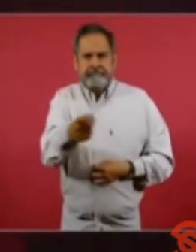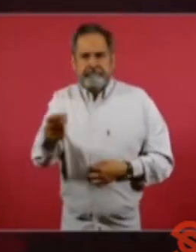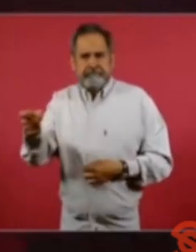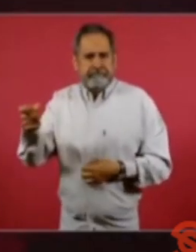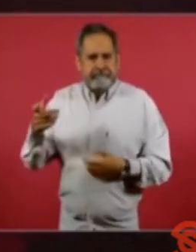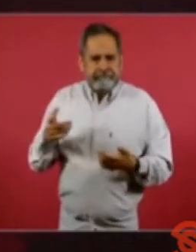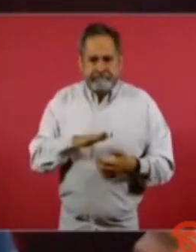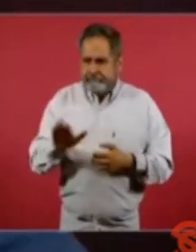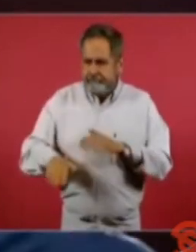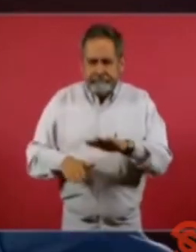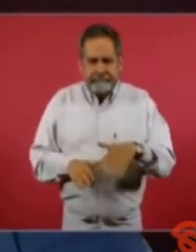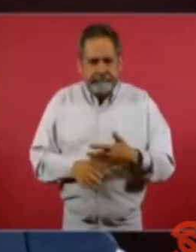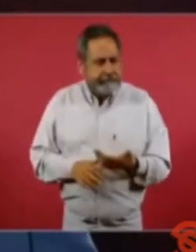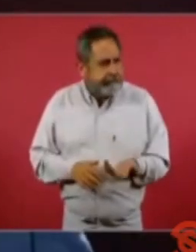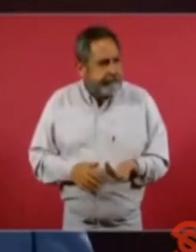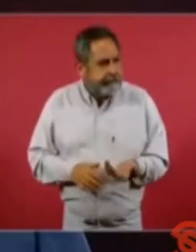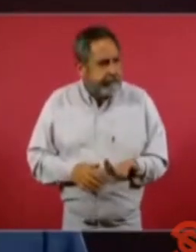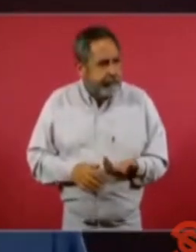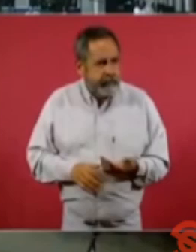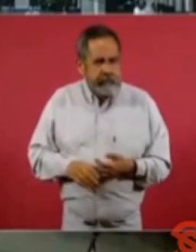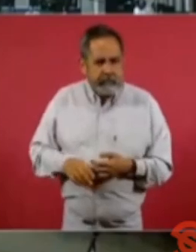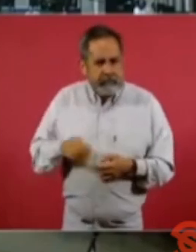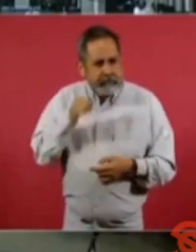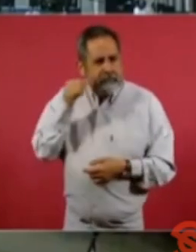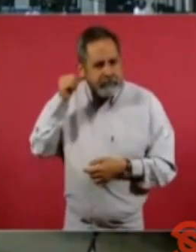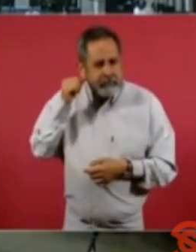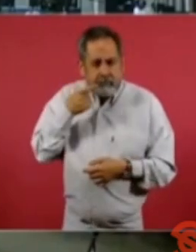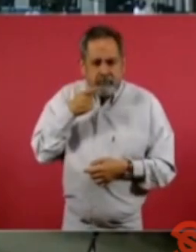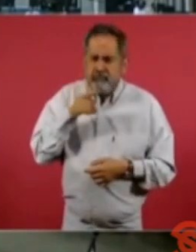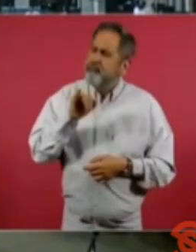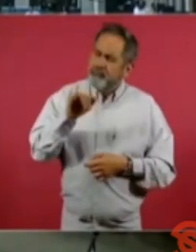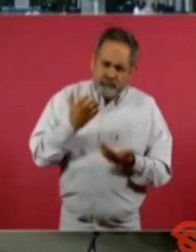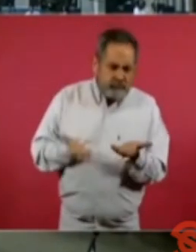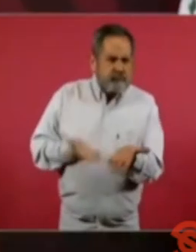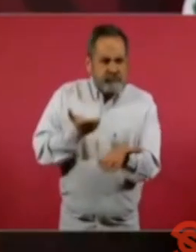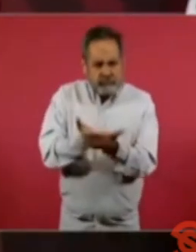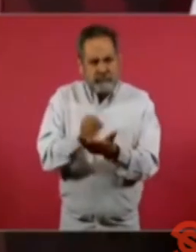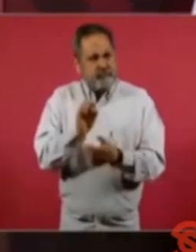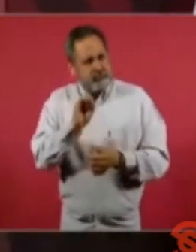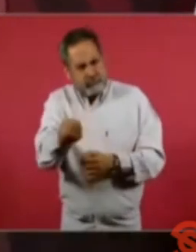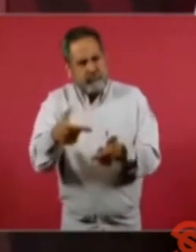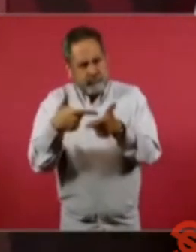y escucho que la propuesta